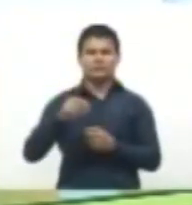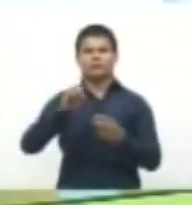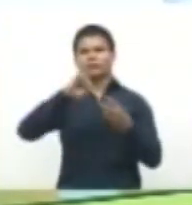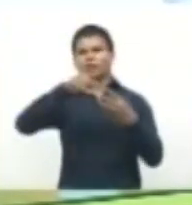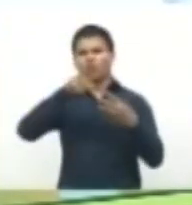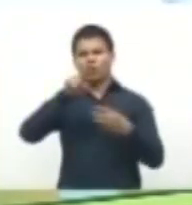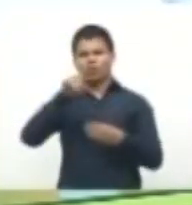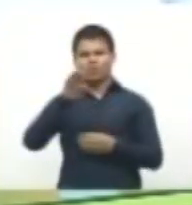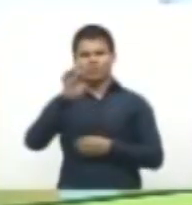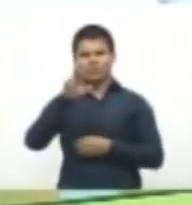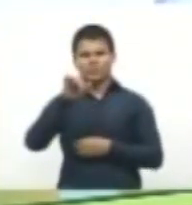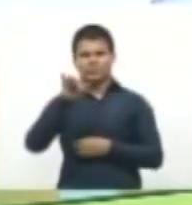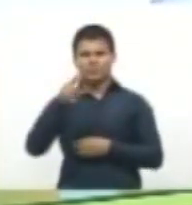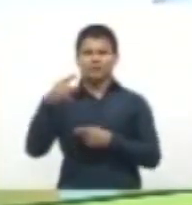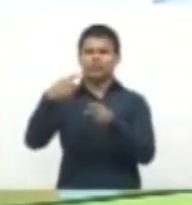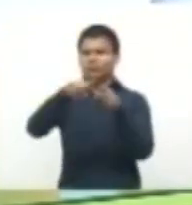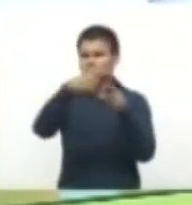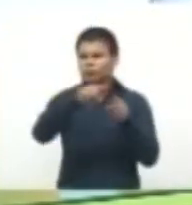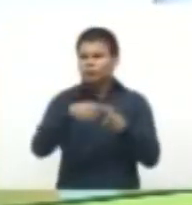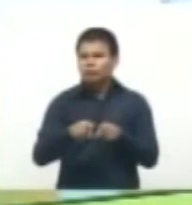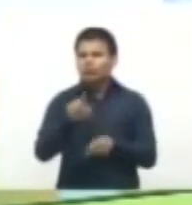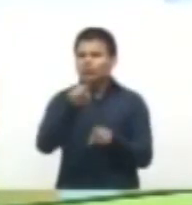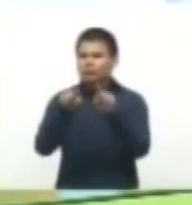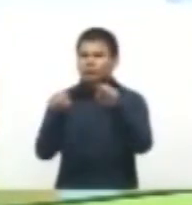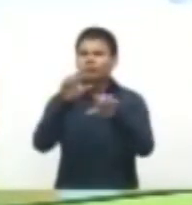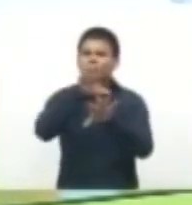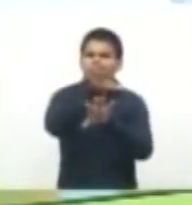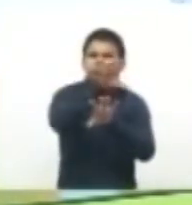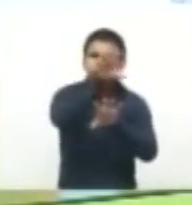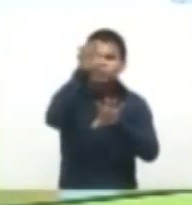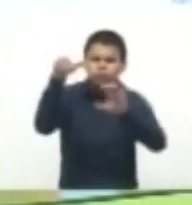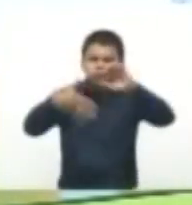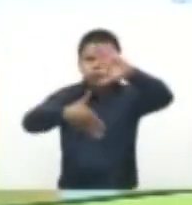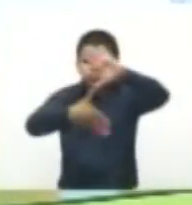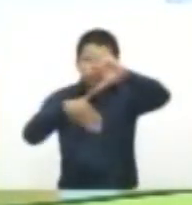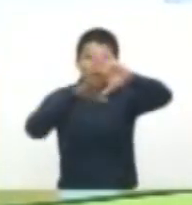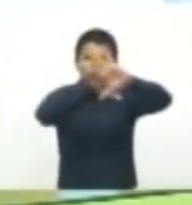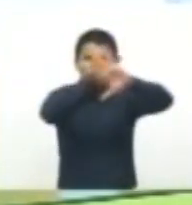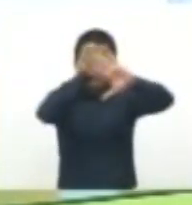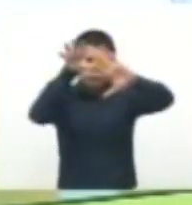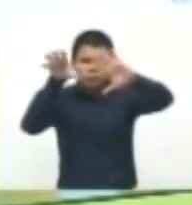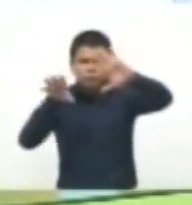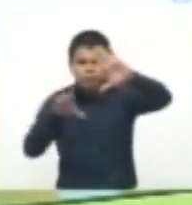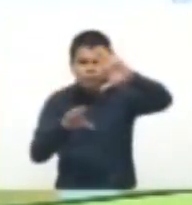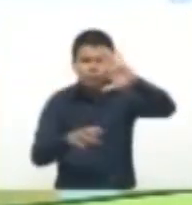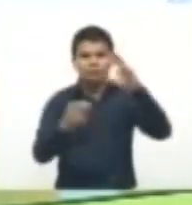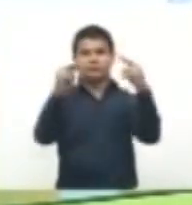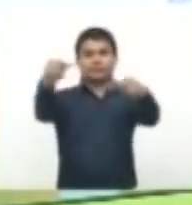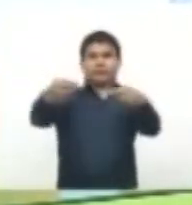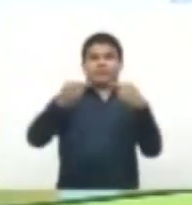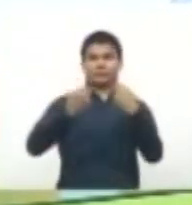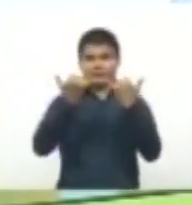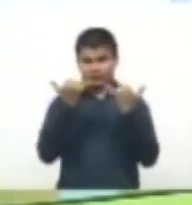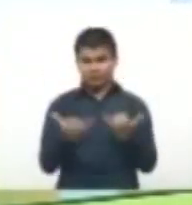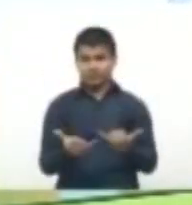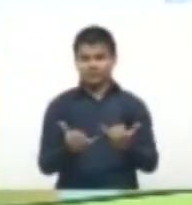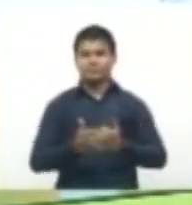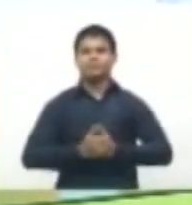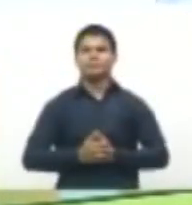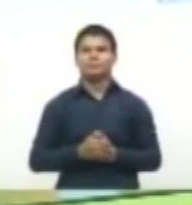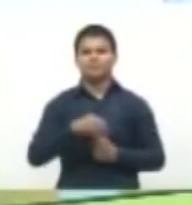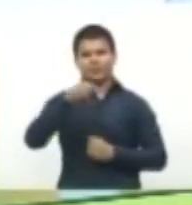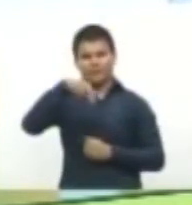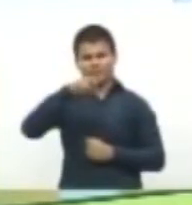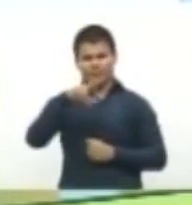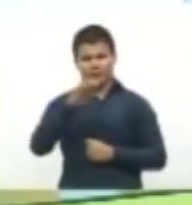William Ventral, Belis Isabel Beleño, también está Luz García, Diana Mosquera, María Pereira, Pichi Miranda, Karen